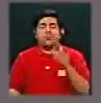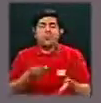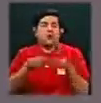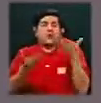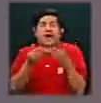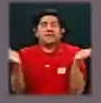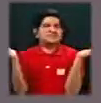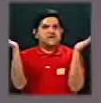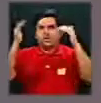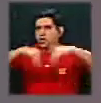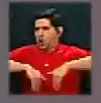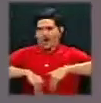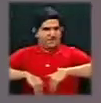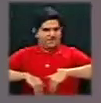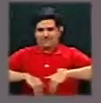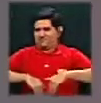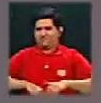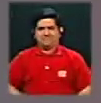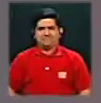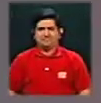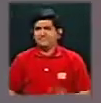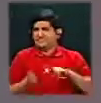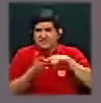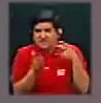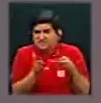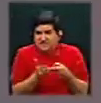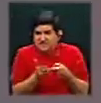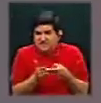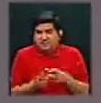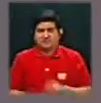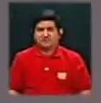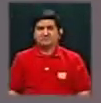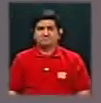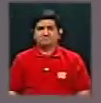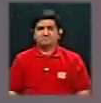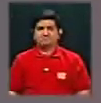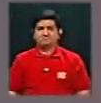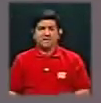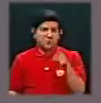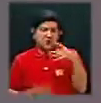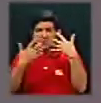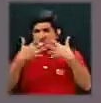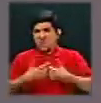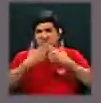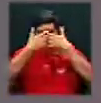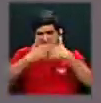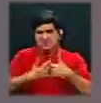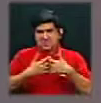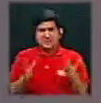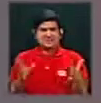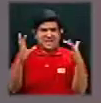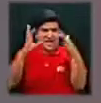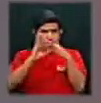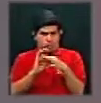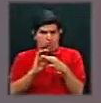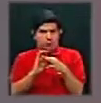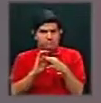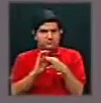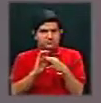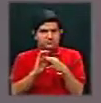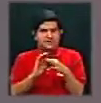incluso inexistente, ¿verdad? Entonces, como son empresas cuyos nexos